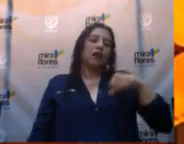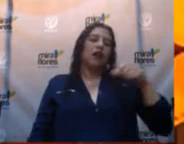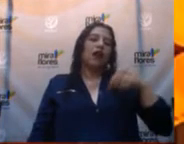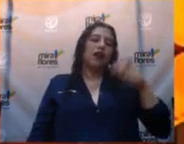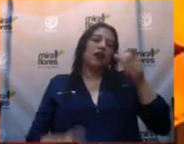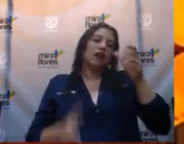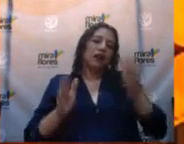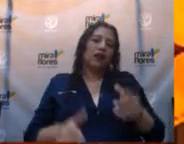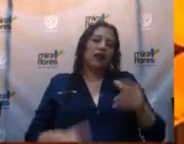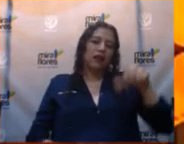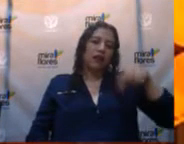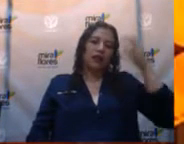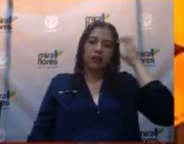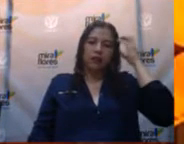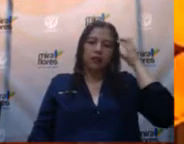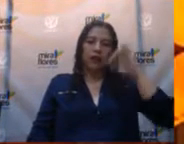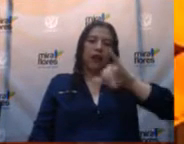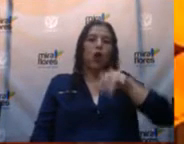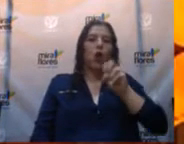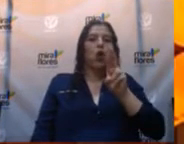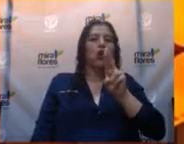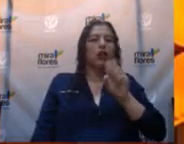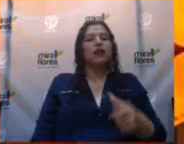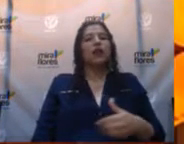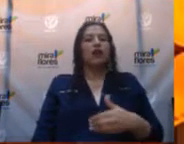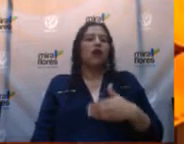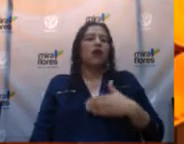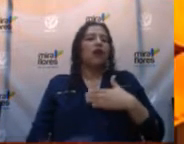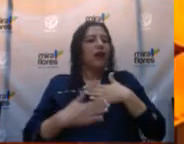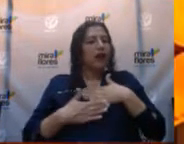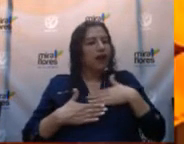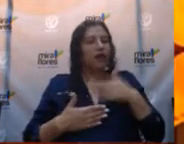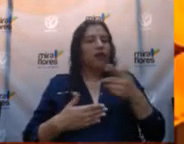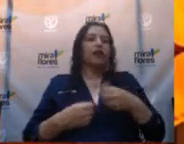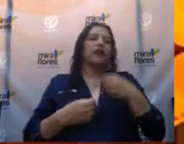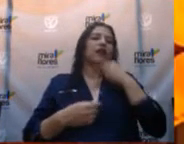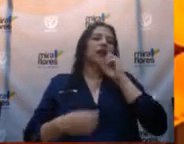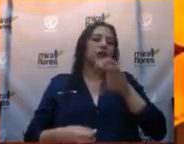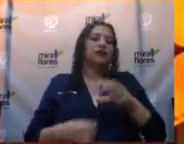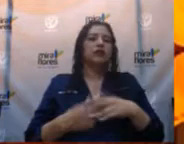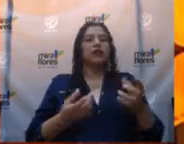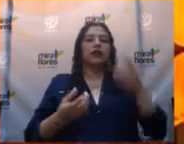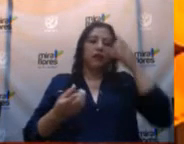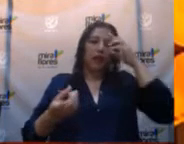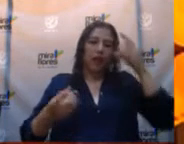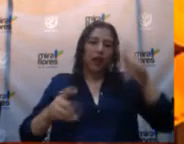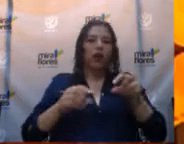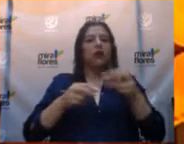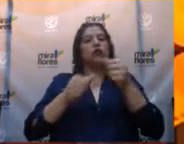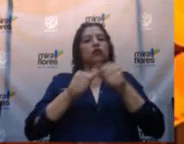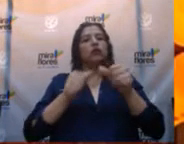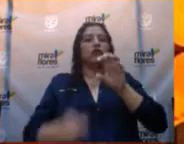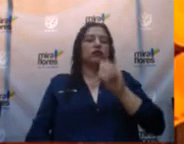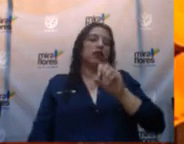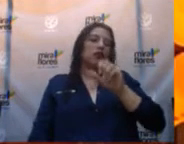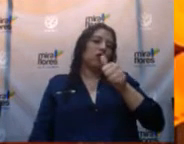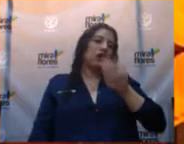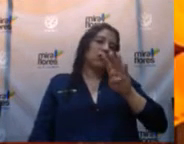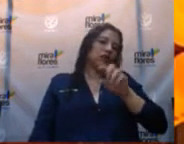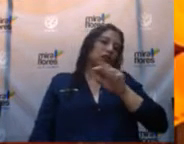la Municipalidad Distrital de Miraflores. Tengo el agrado de dirigirme a usted de conformidad con el acuerdo número